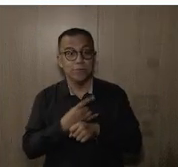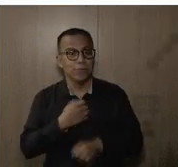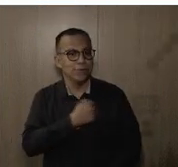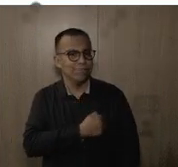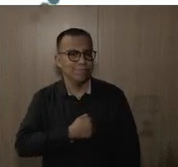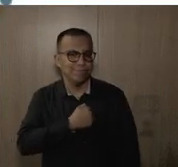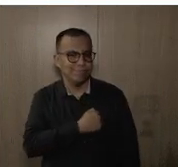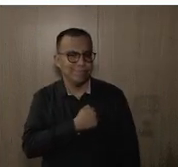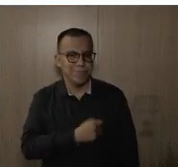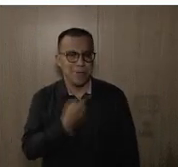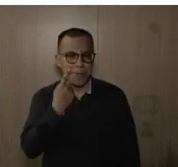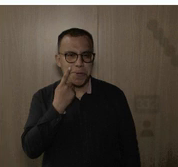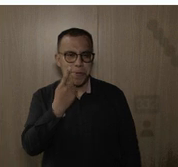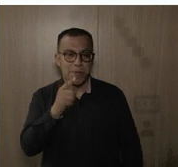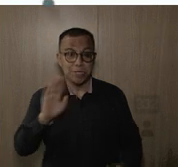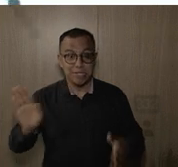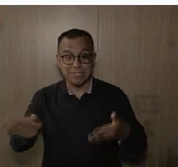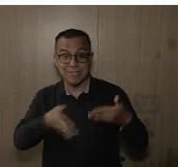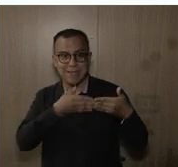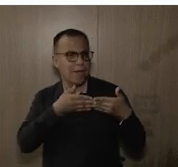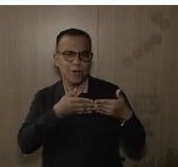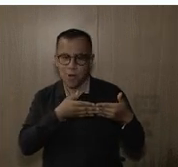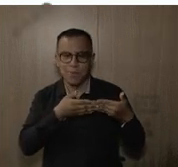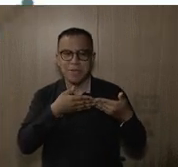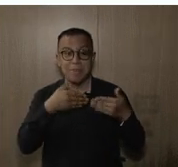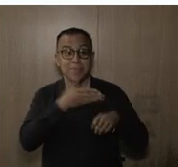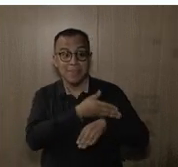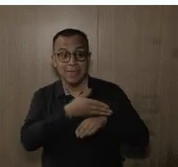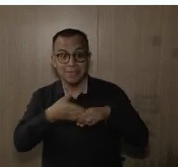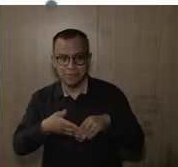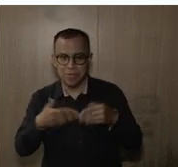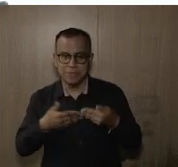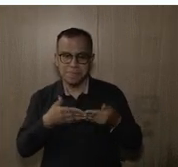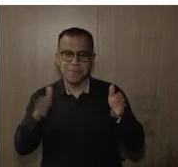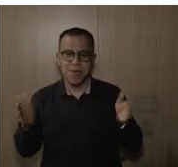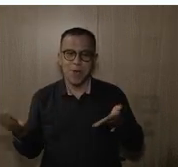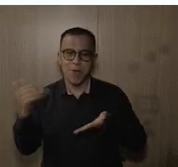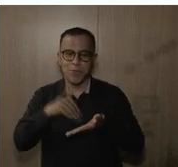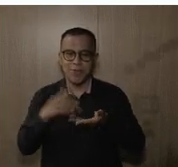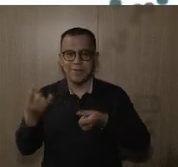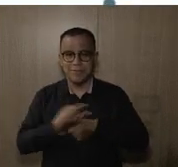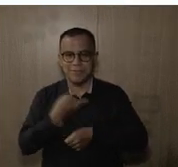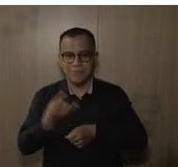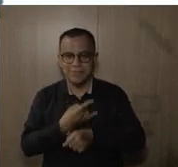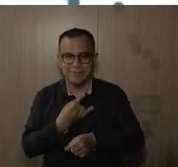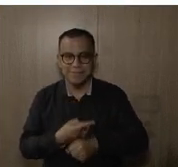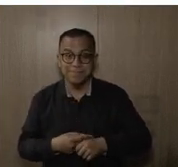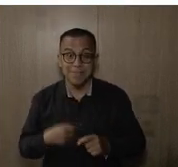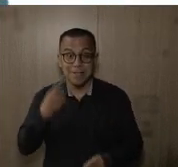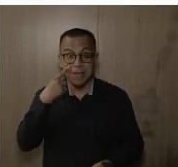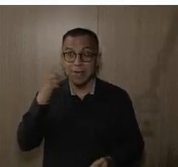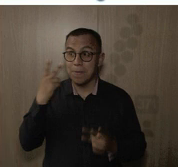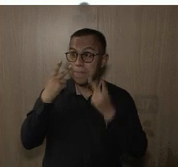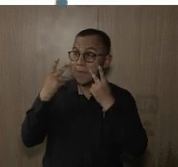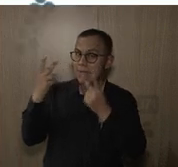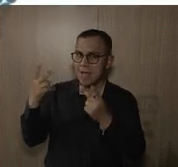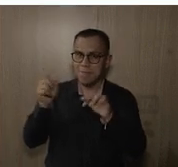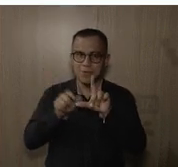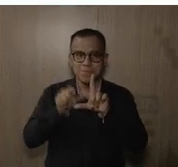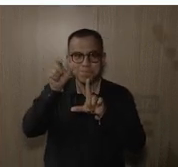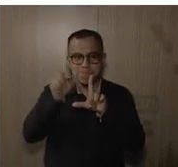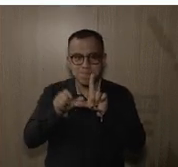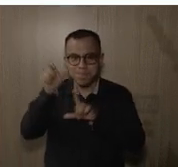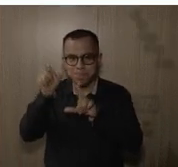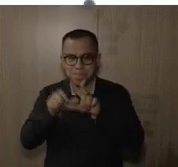no cerrar el enlace, porque la volveremos a utilizar más adelante. Bueno, estamos viendo cómo están votando las personas, vamos a